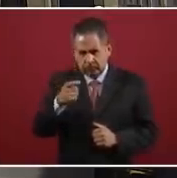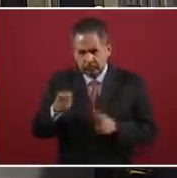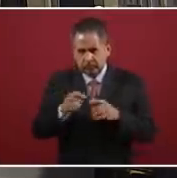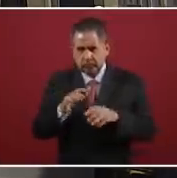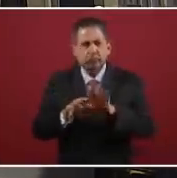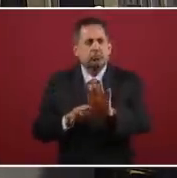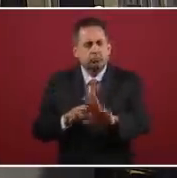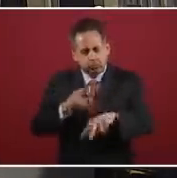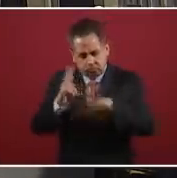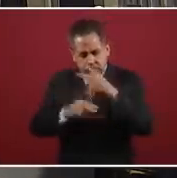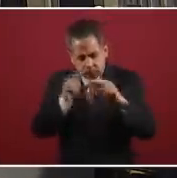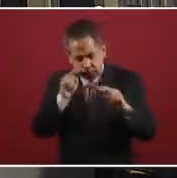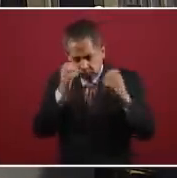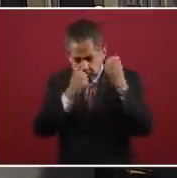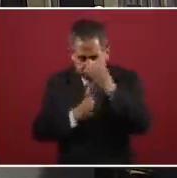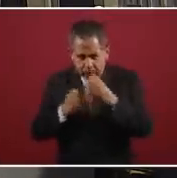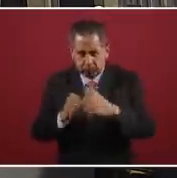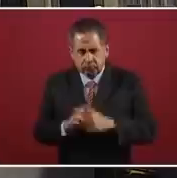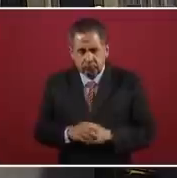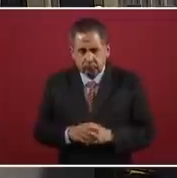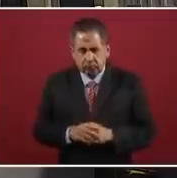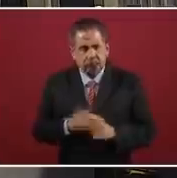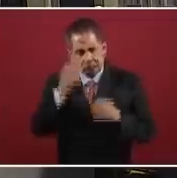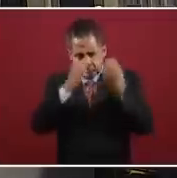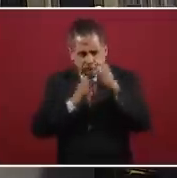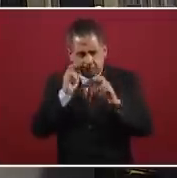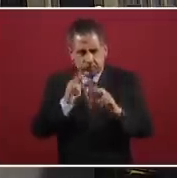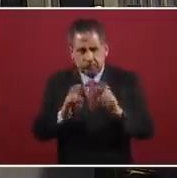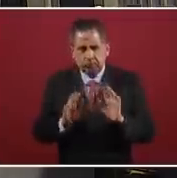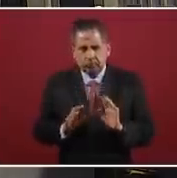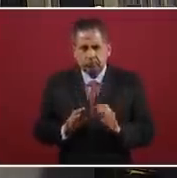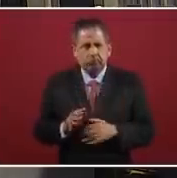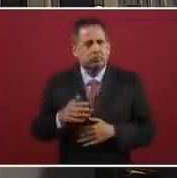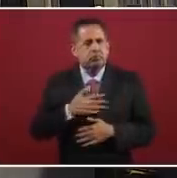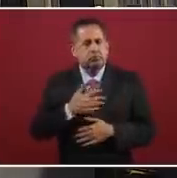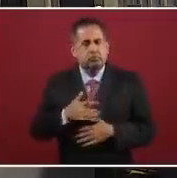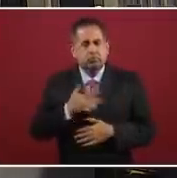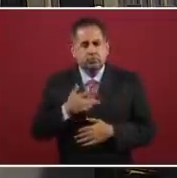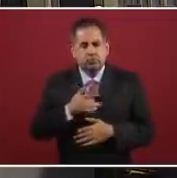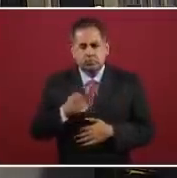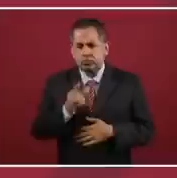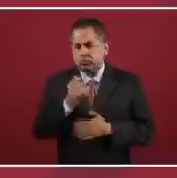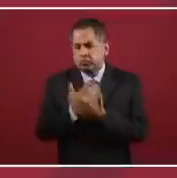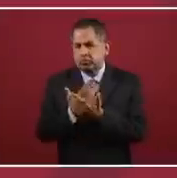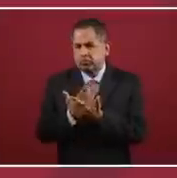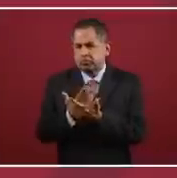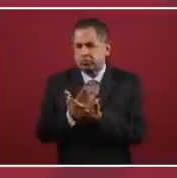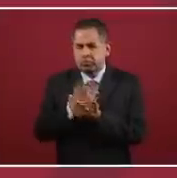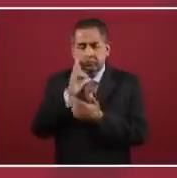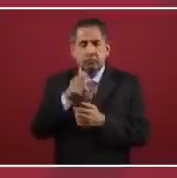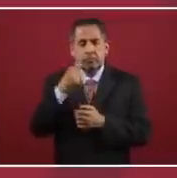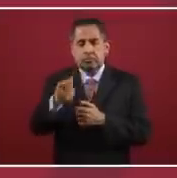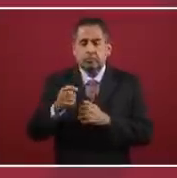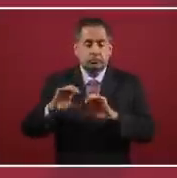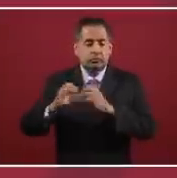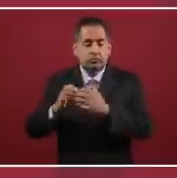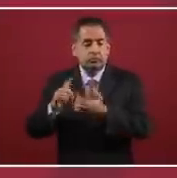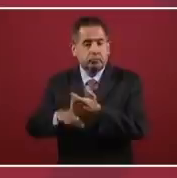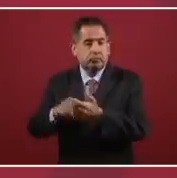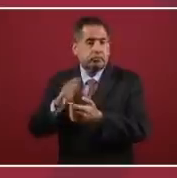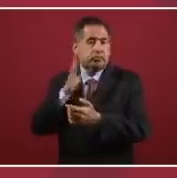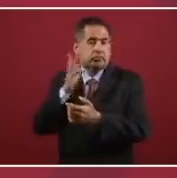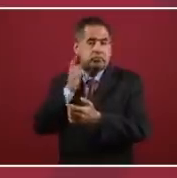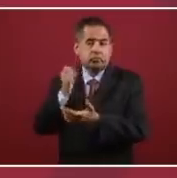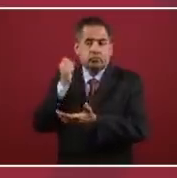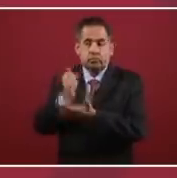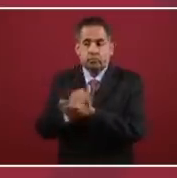Lo revisamos, claro que sí. Se revisa. Y yo estoy también esperando que el Congreso apruebe una ley